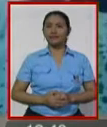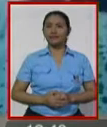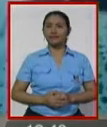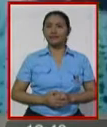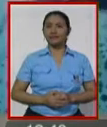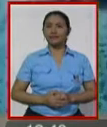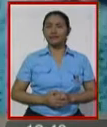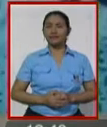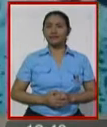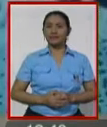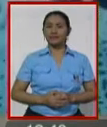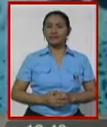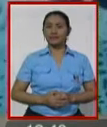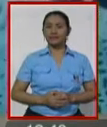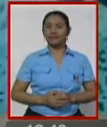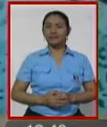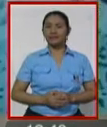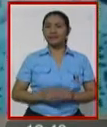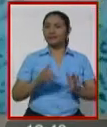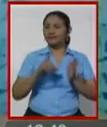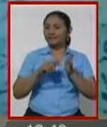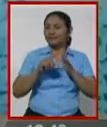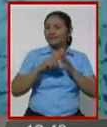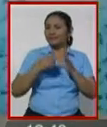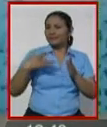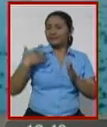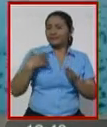más abajo de ahí.